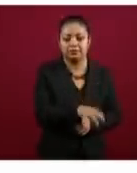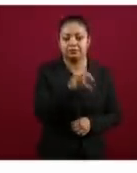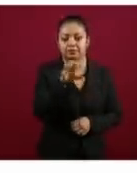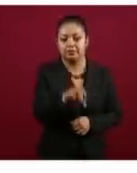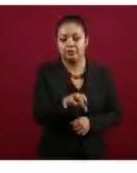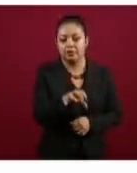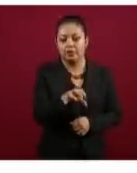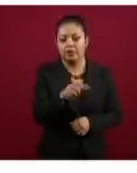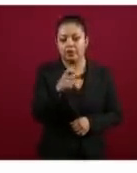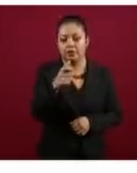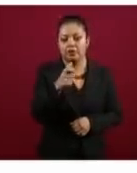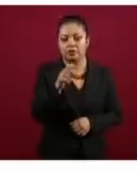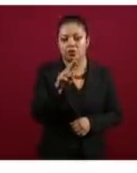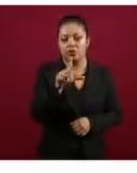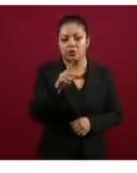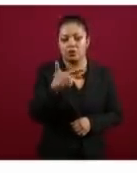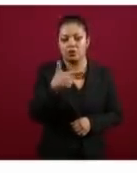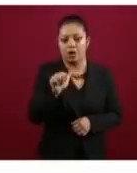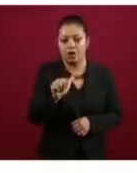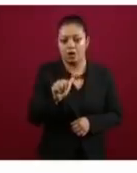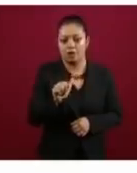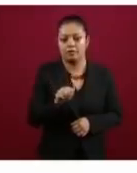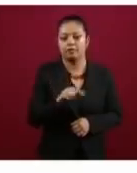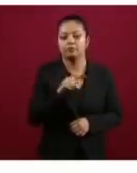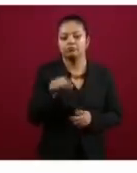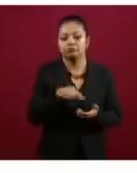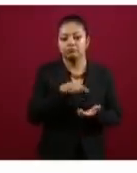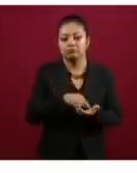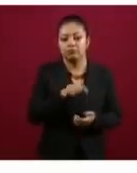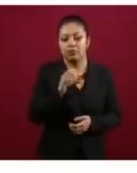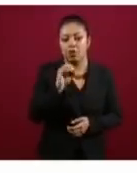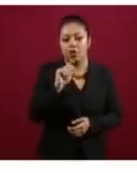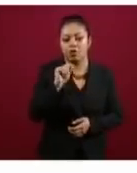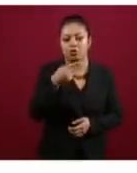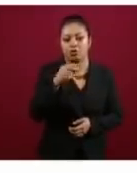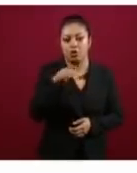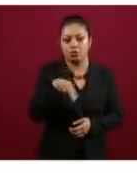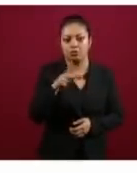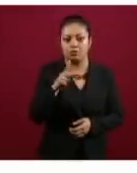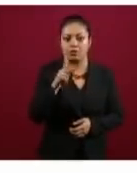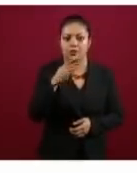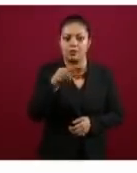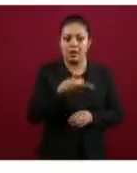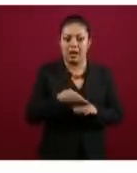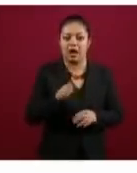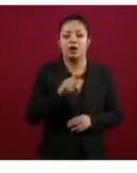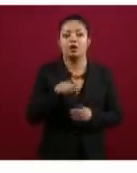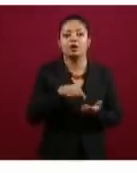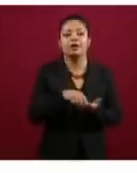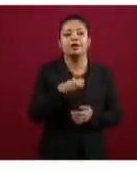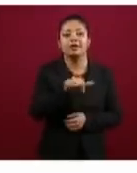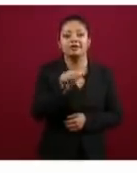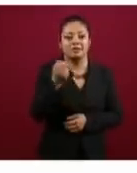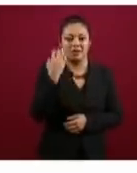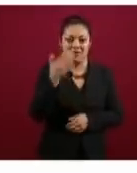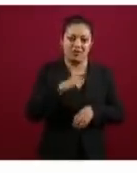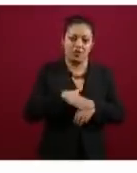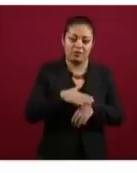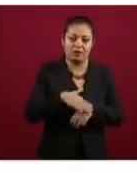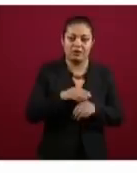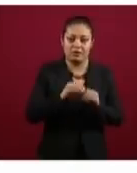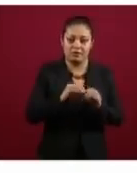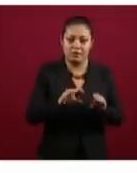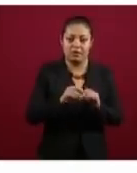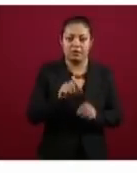En Xulhá, municipio de Otompe Blanco, la asamblea informativa será el 30 de noviembre y la